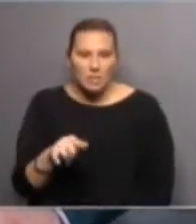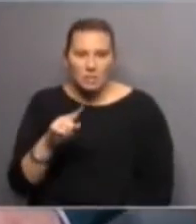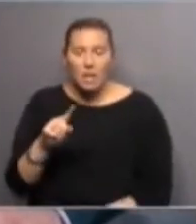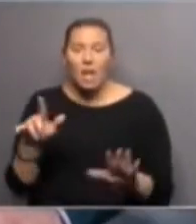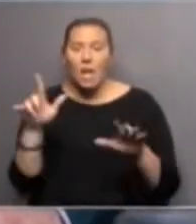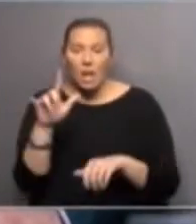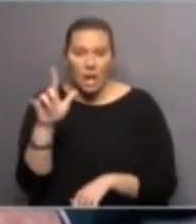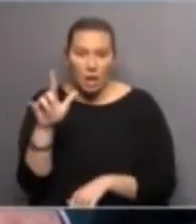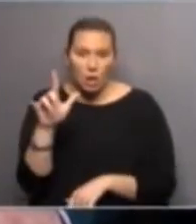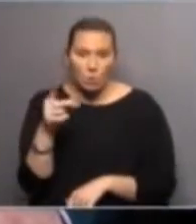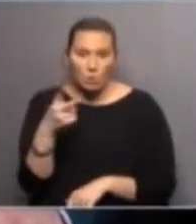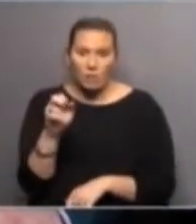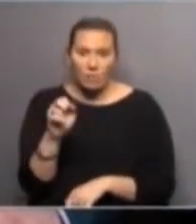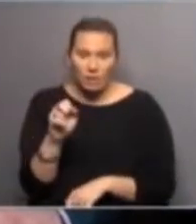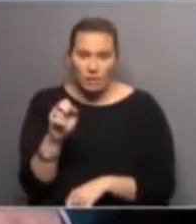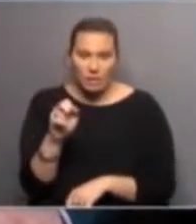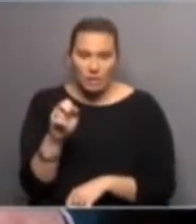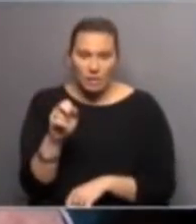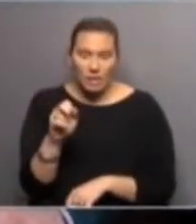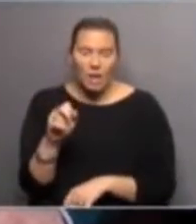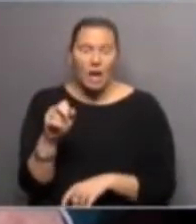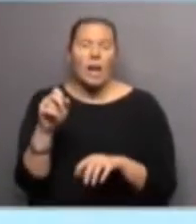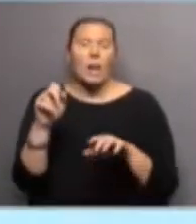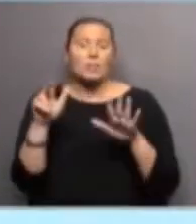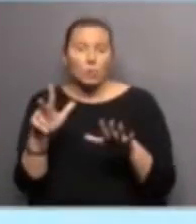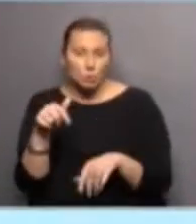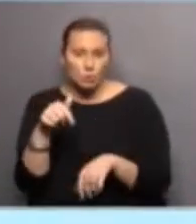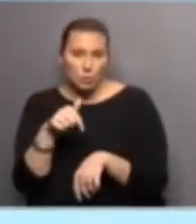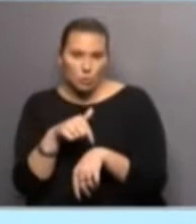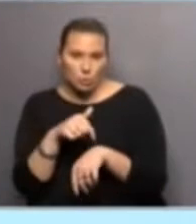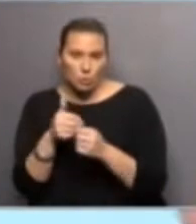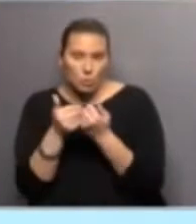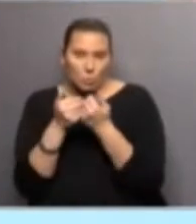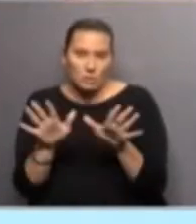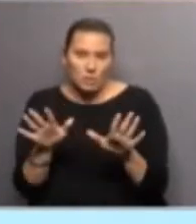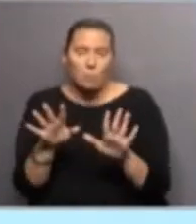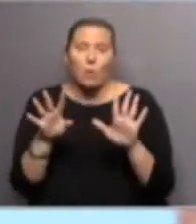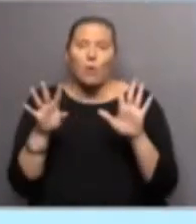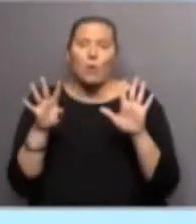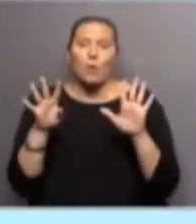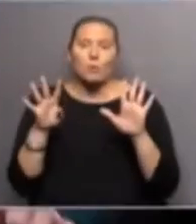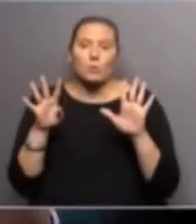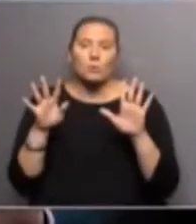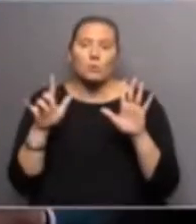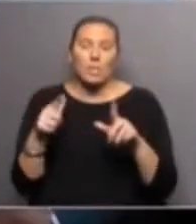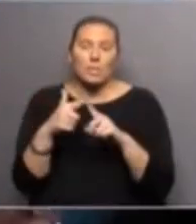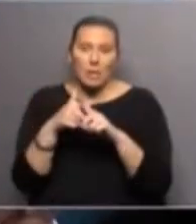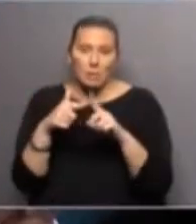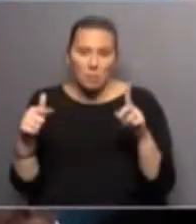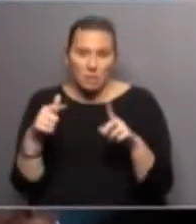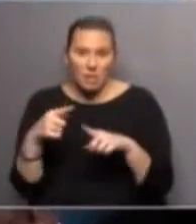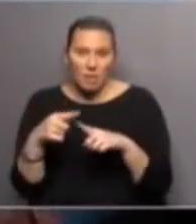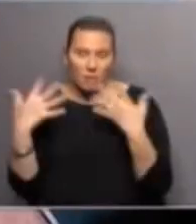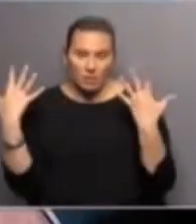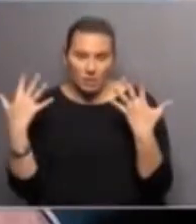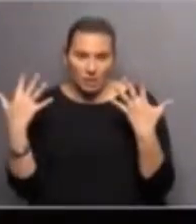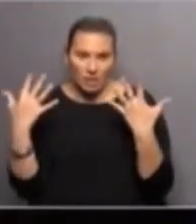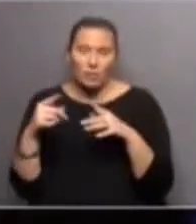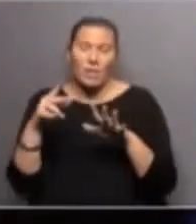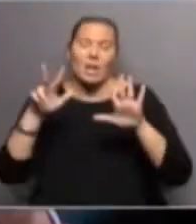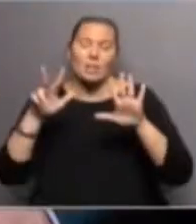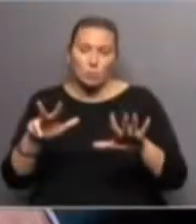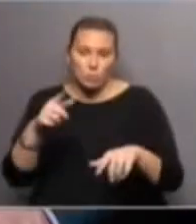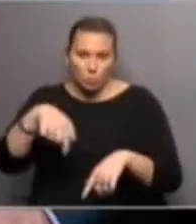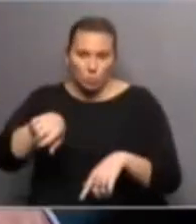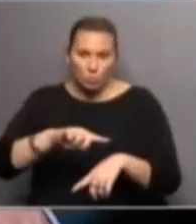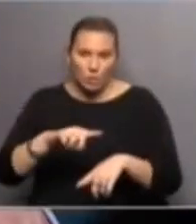20. El lunes 20 a las 20. Nosotros empezamos a las 19:30, acá festejando los 25 años de TV Ciudad y a las 20 con ustedes. La